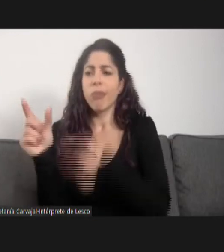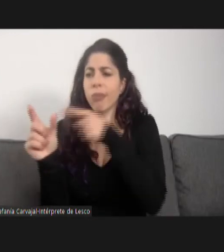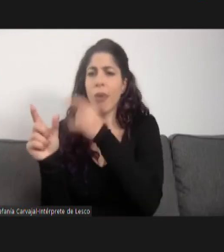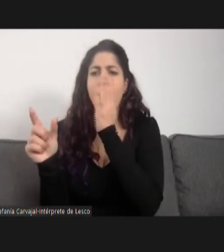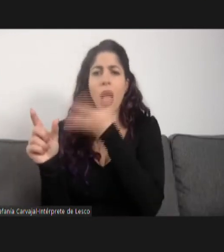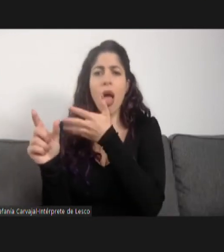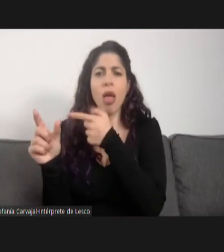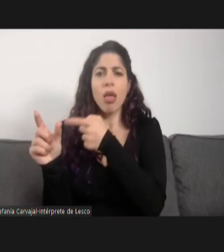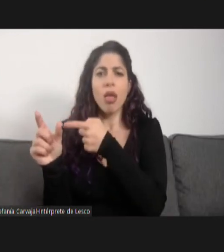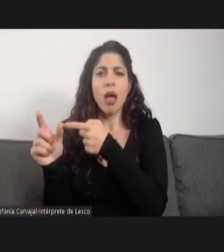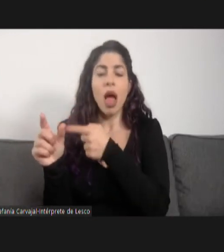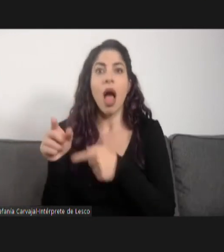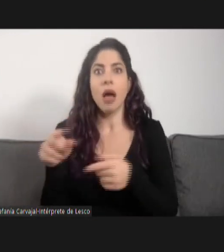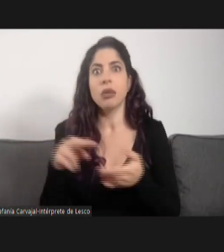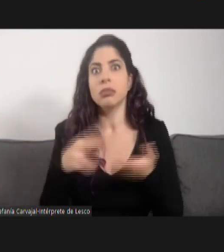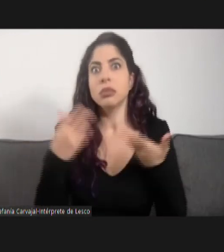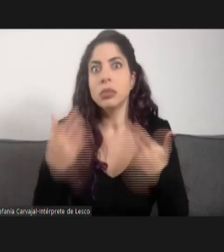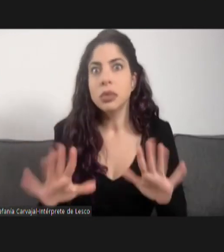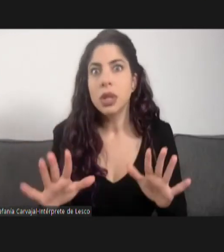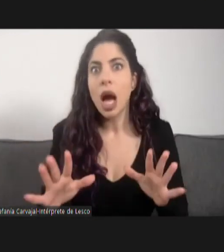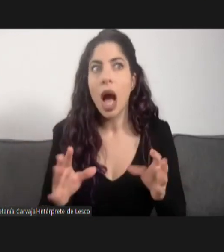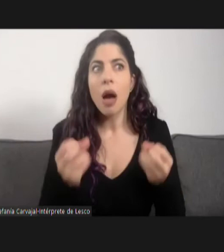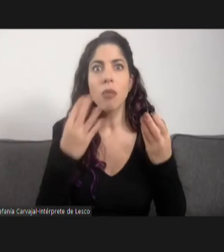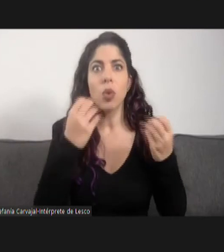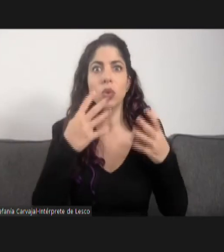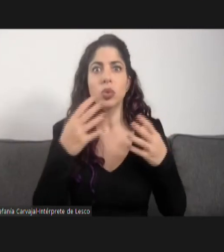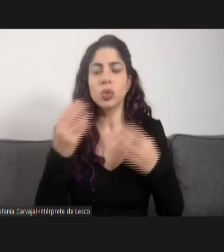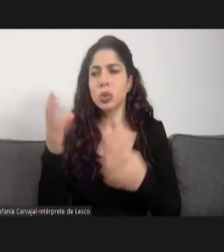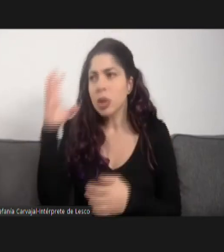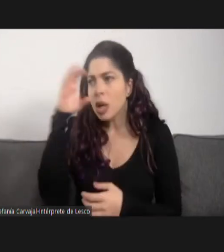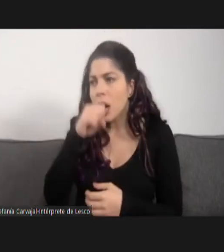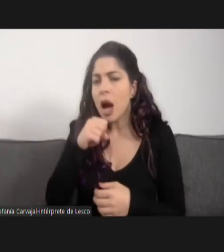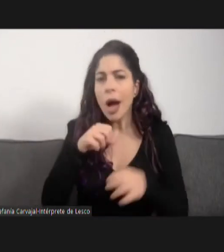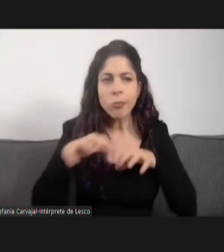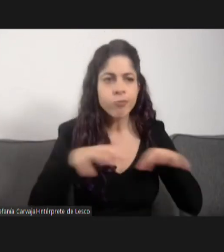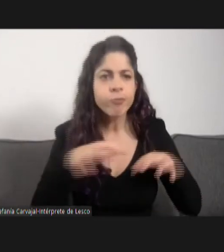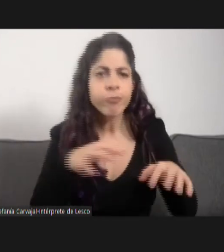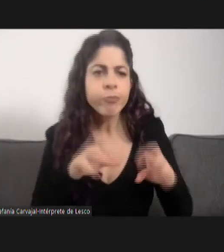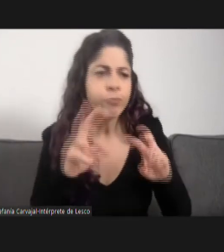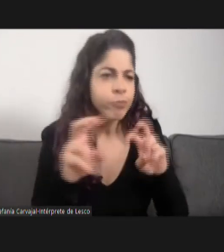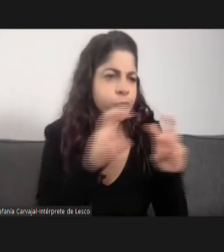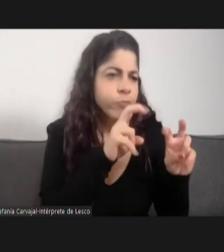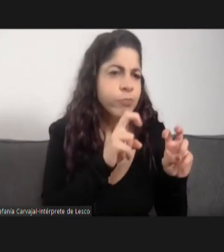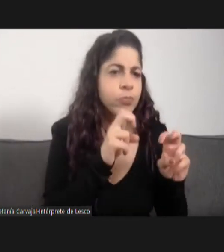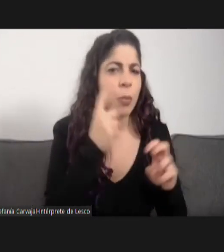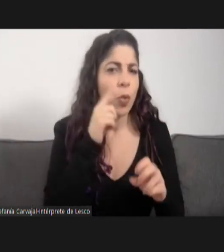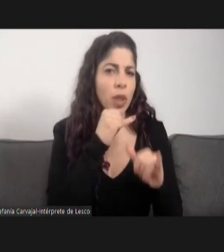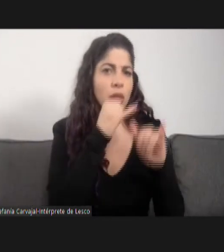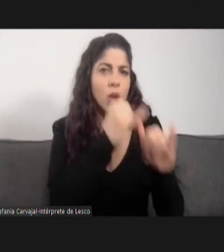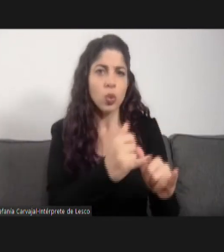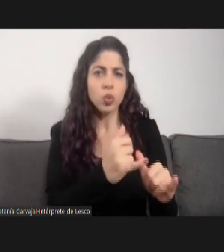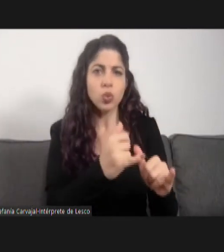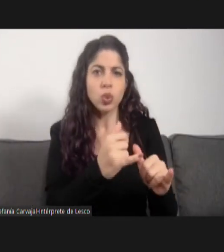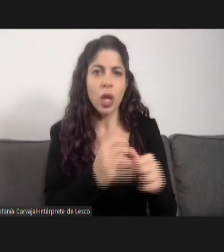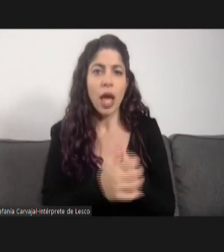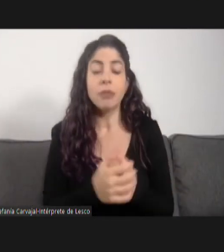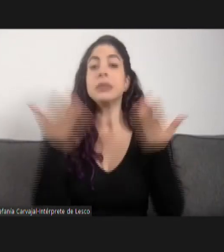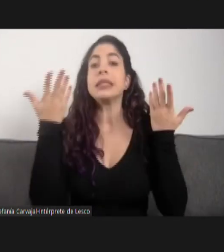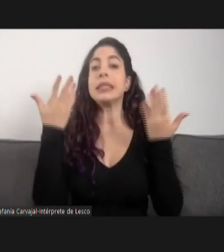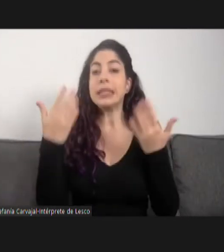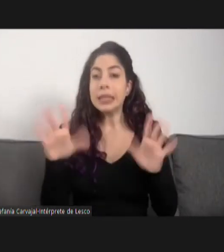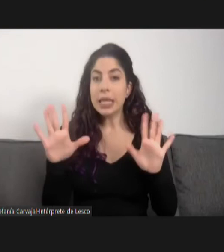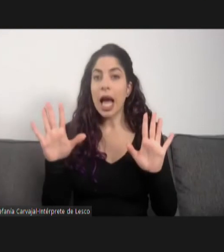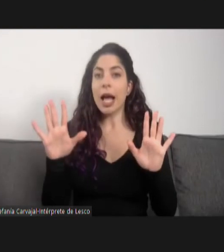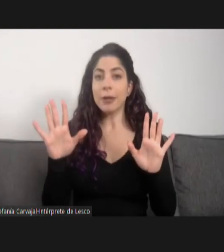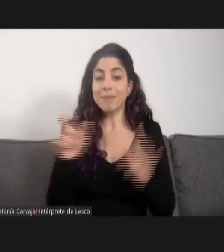ya ha activado toda clase de acciones en respuesta a esta denuncia. Ya